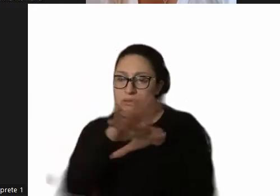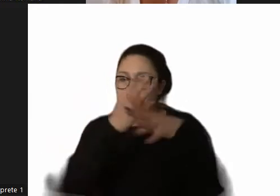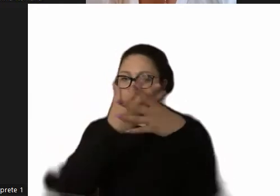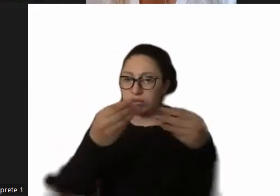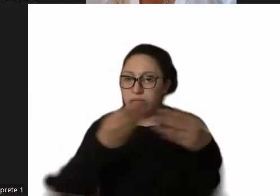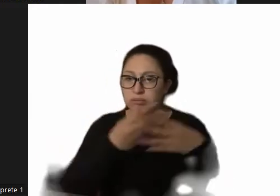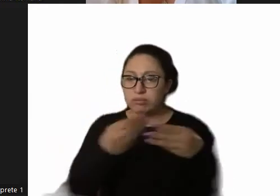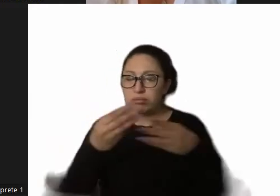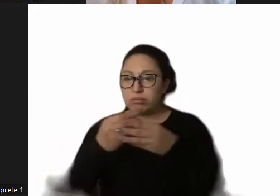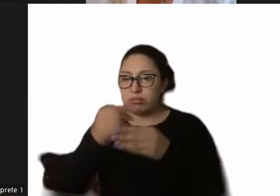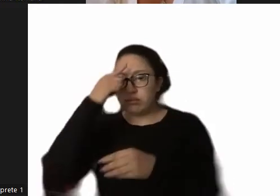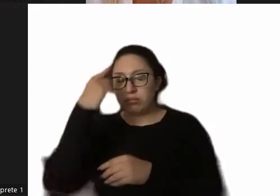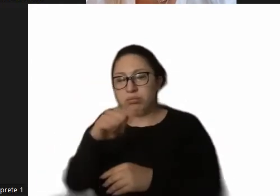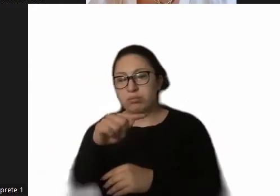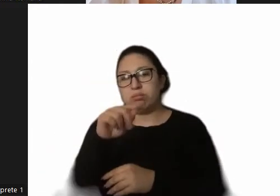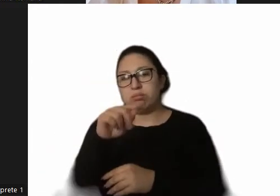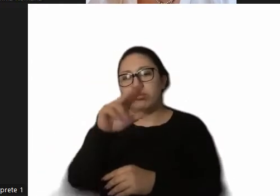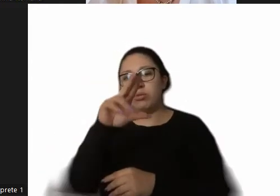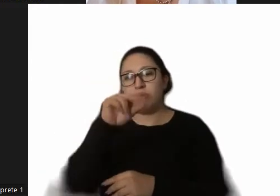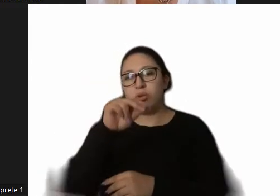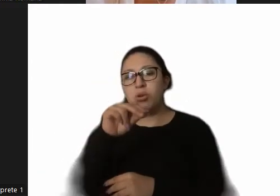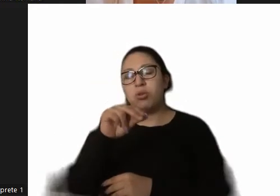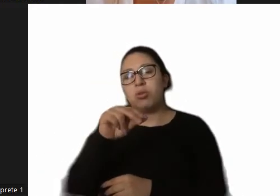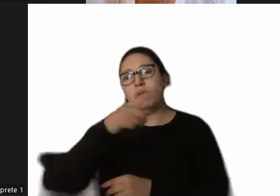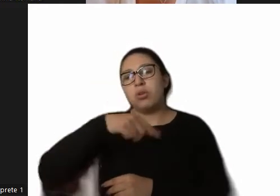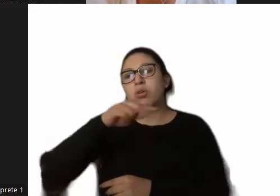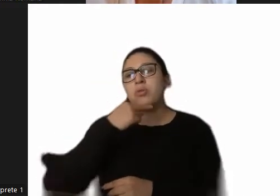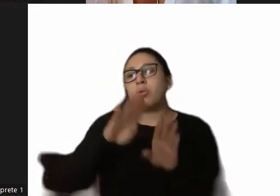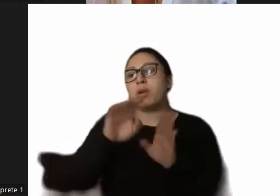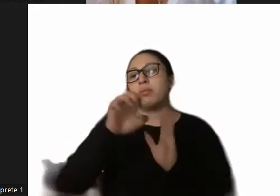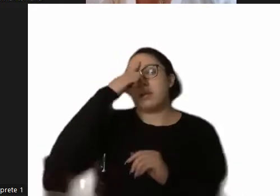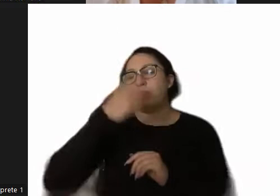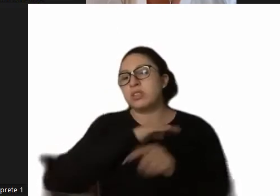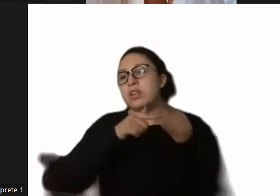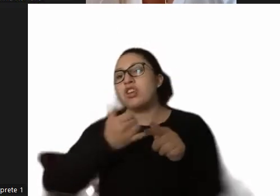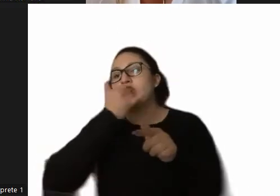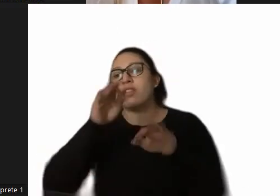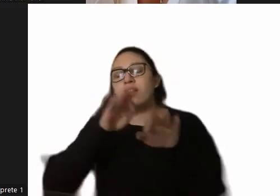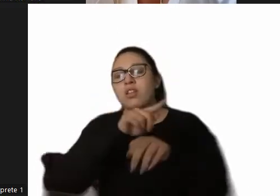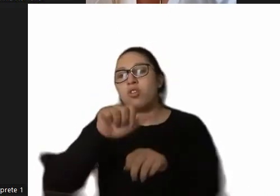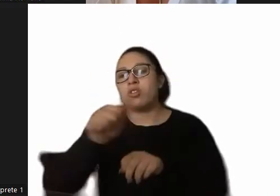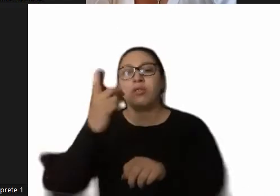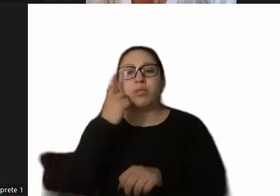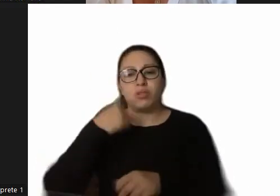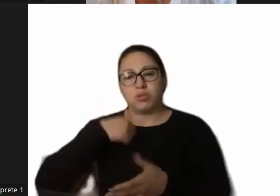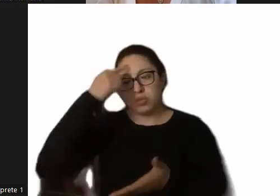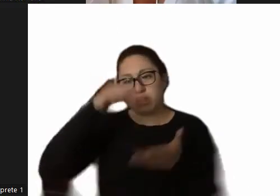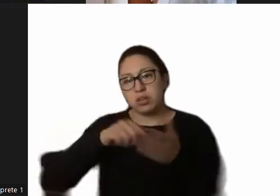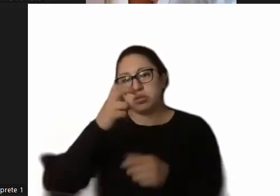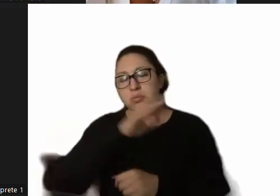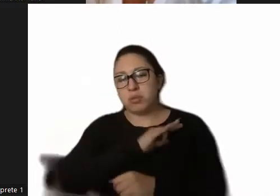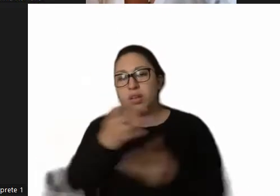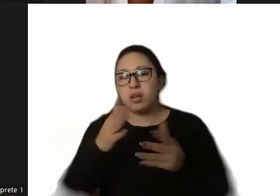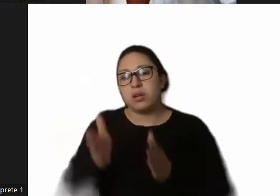tipo de dictámenes, pues que tienen estos errores de técnica legislativa. Yo creo que sería bueno y que en la próxima reunión lo podamos